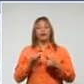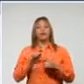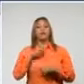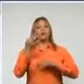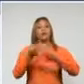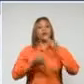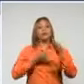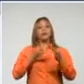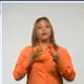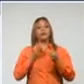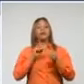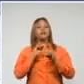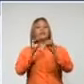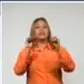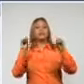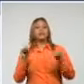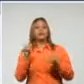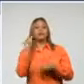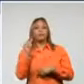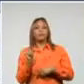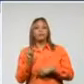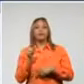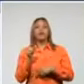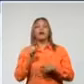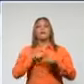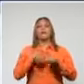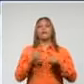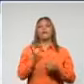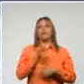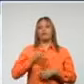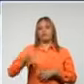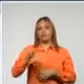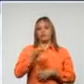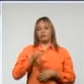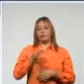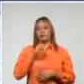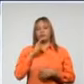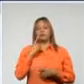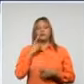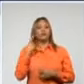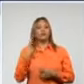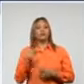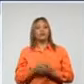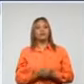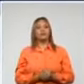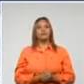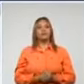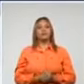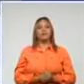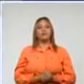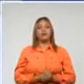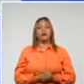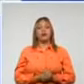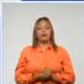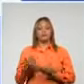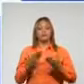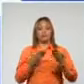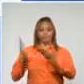la distribución de los casos por municipio. Ahí no sé si le llegó a Lilian un mapa que nos